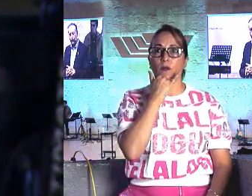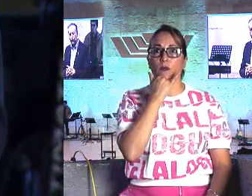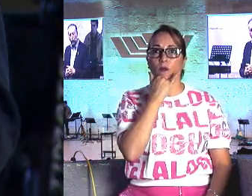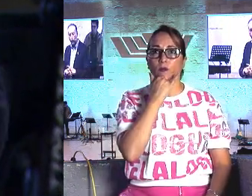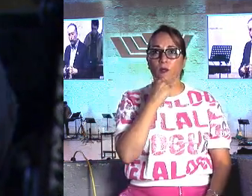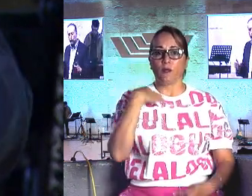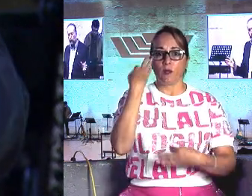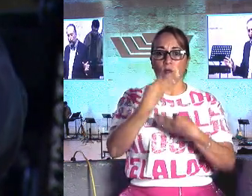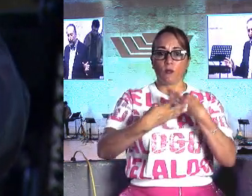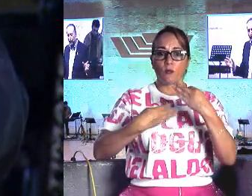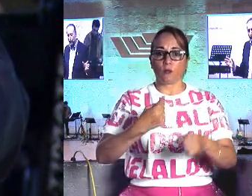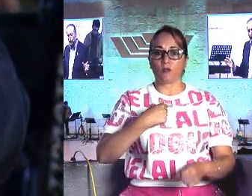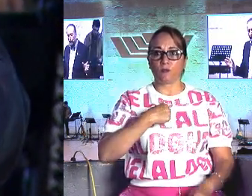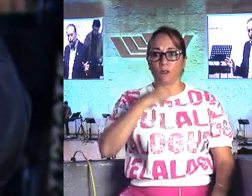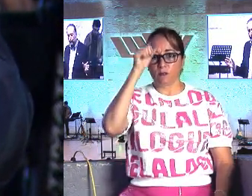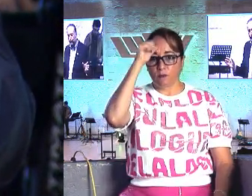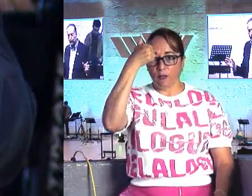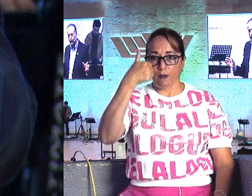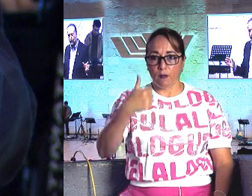de todos mis pecados,